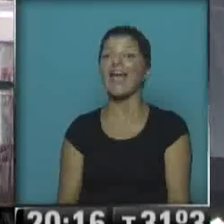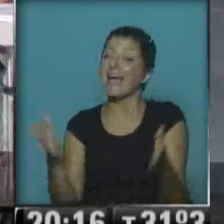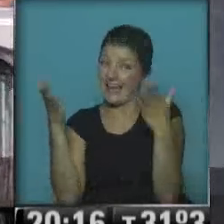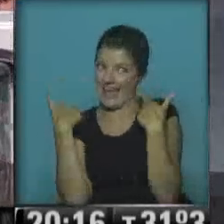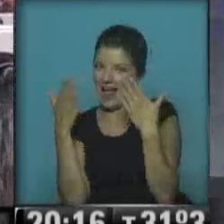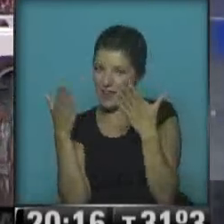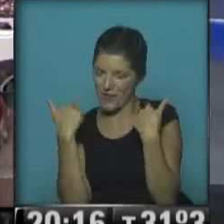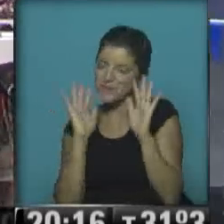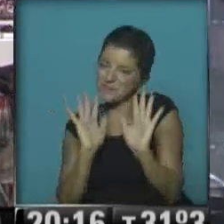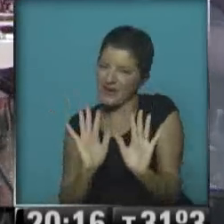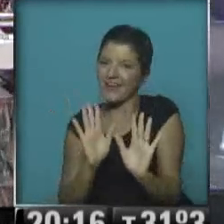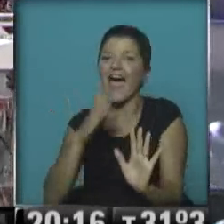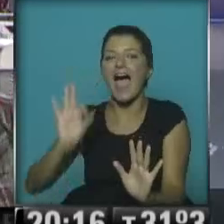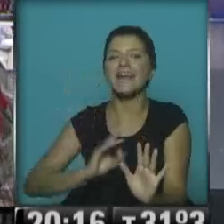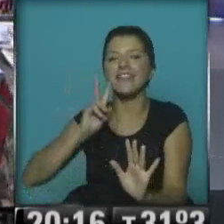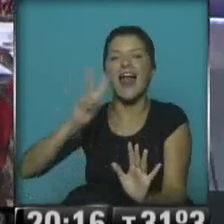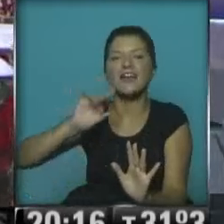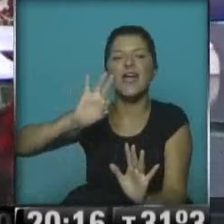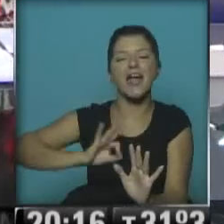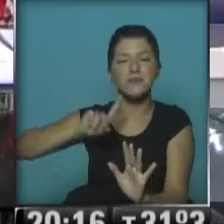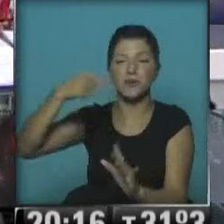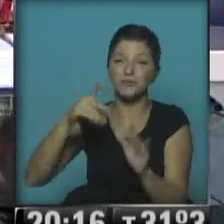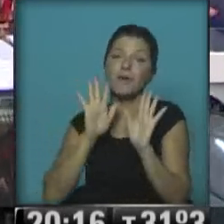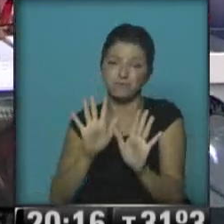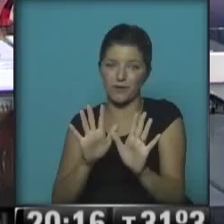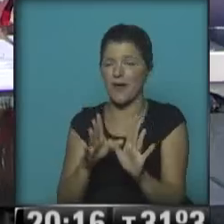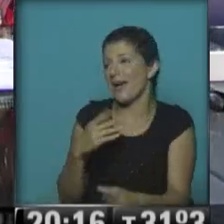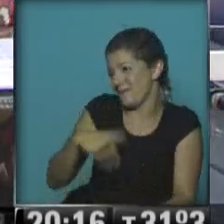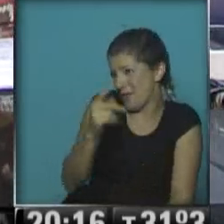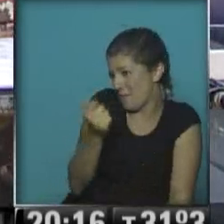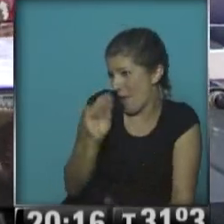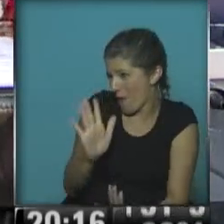Calorón entonces. Bueno, hasta el año que viene hay que soportarlo, ¿eh? Falta